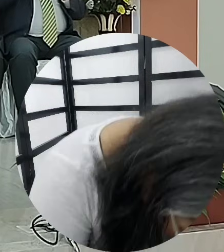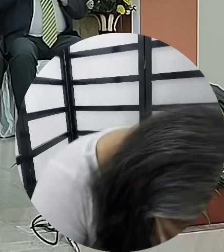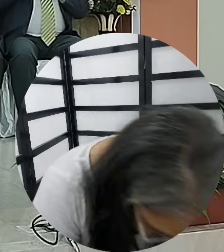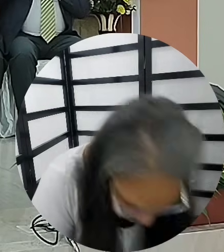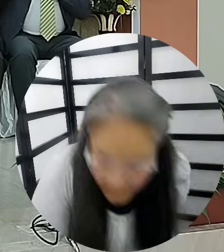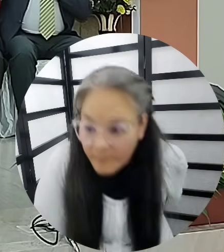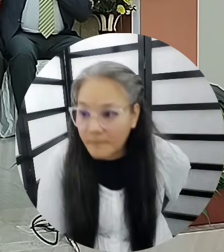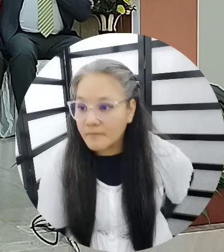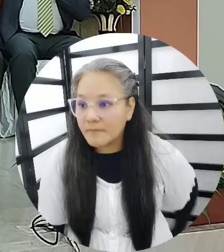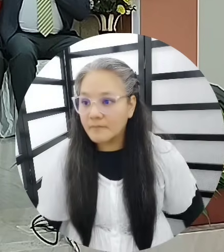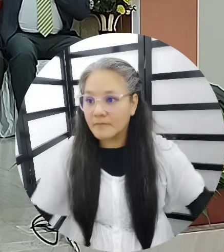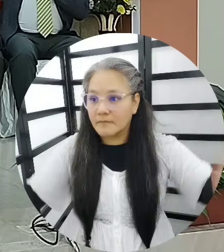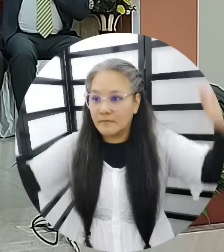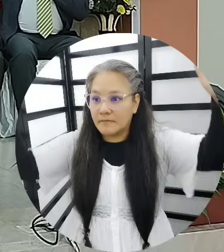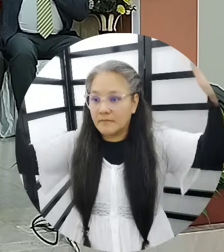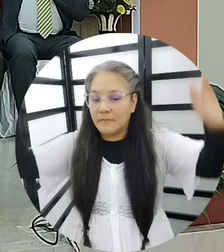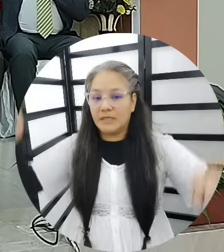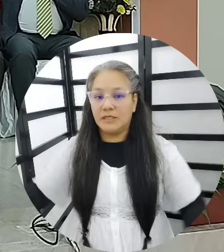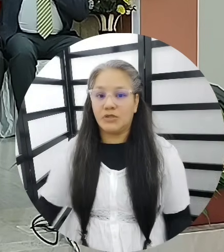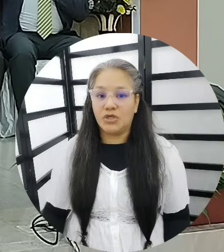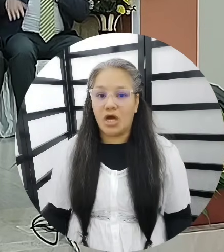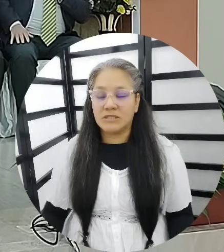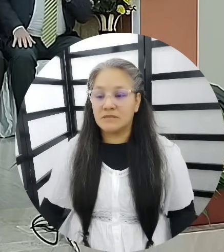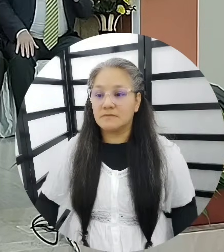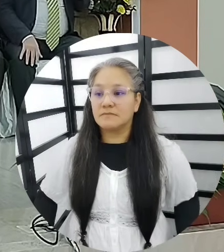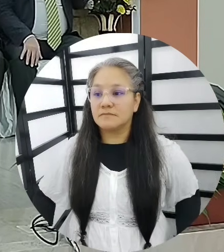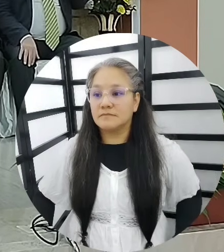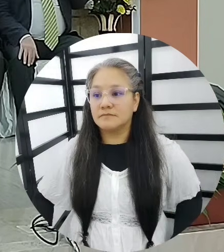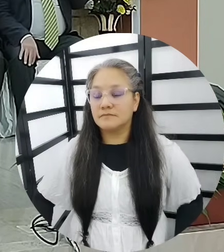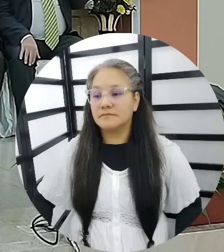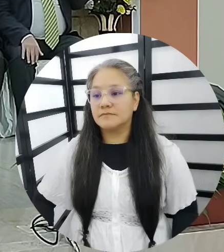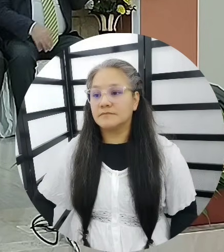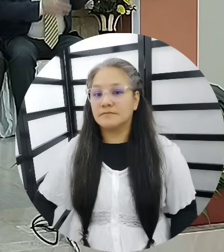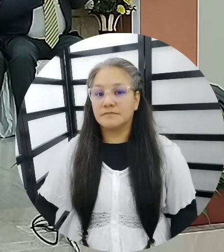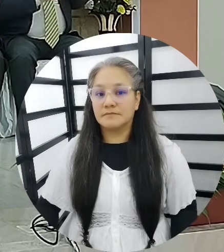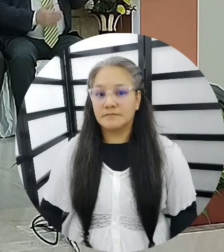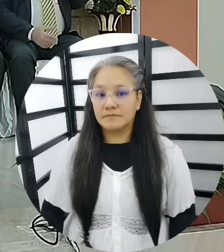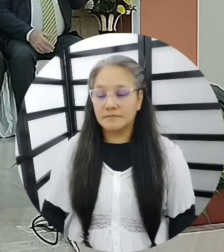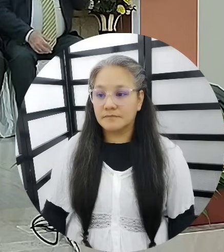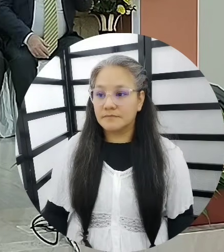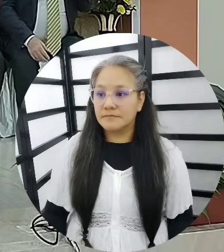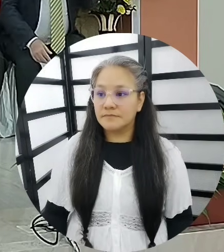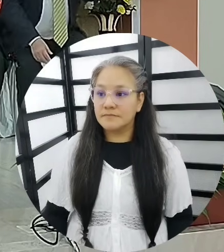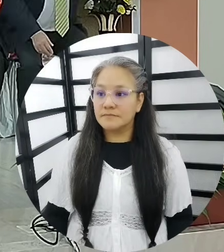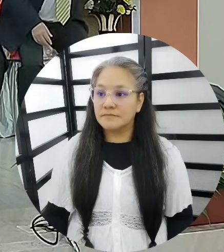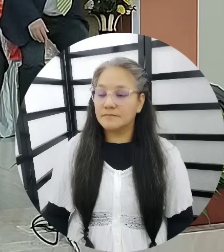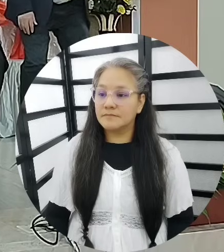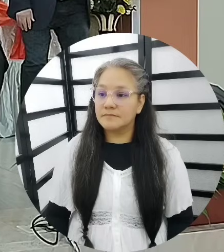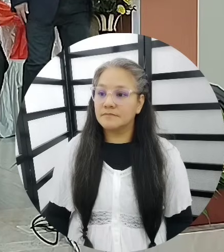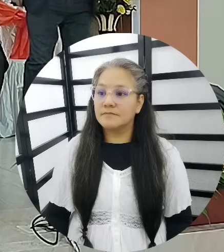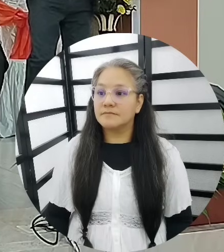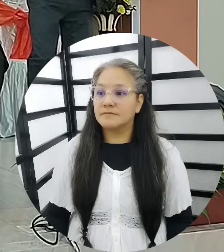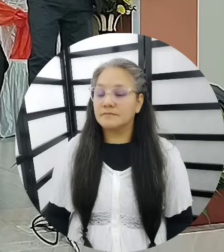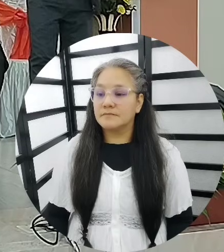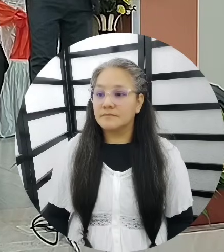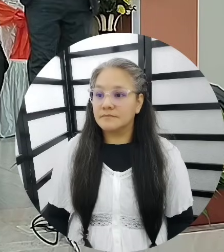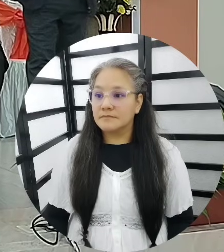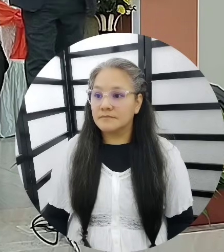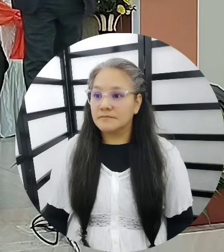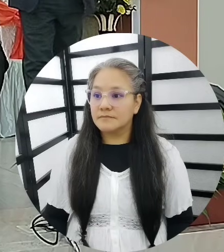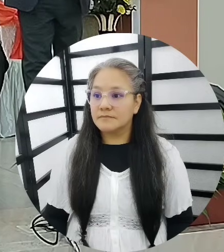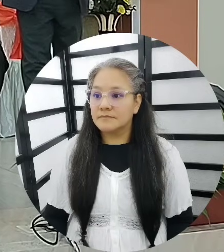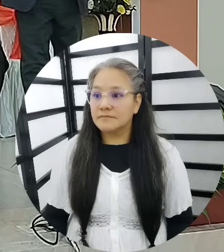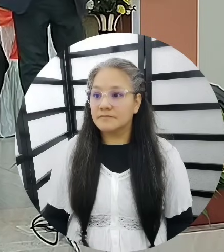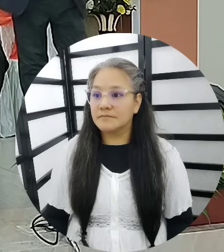de repente siento que me hacen así. Y yo miro una persona de la tripulación que no la